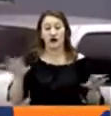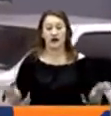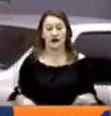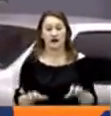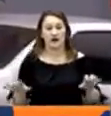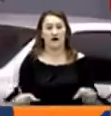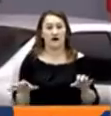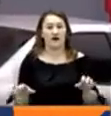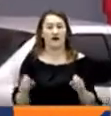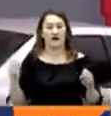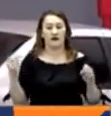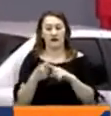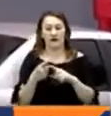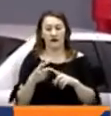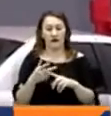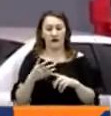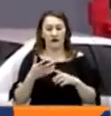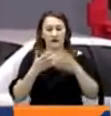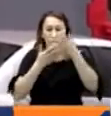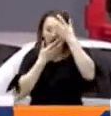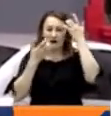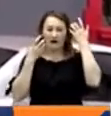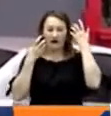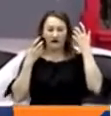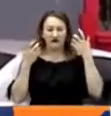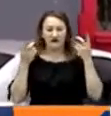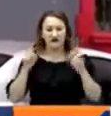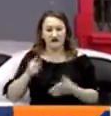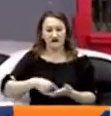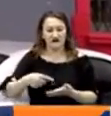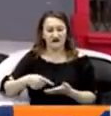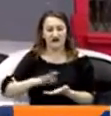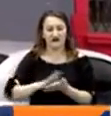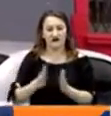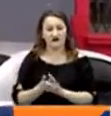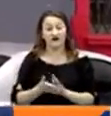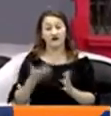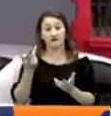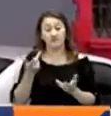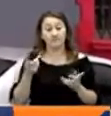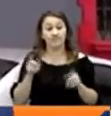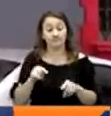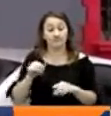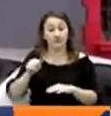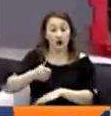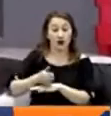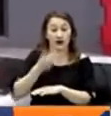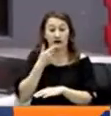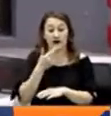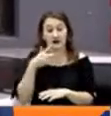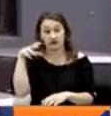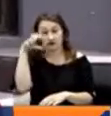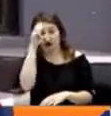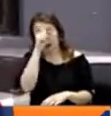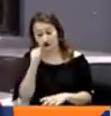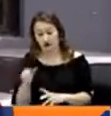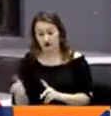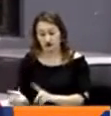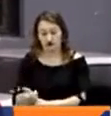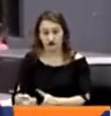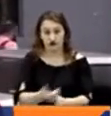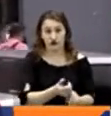de excombatientes y también firmantes de paz. Las autoridades han indicado que los elementos hallados, en este caso,